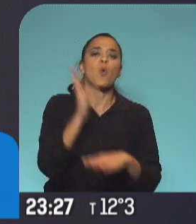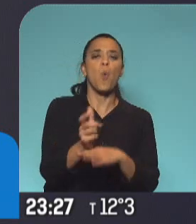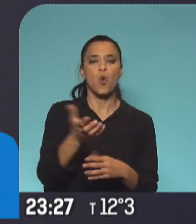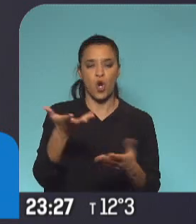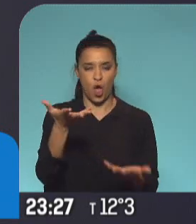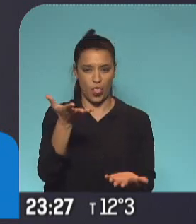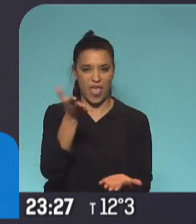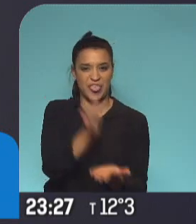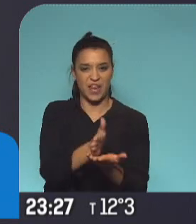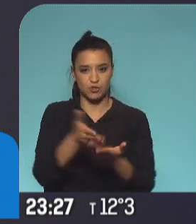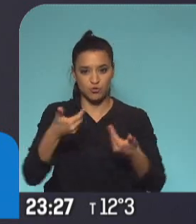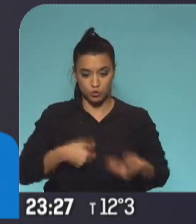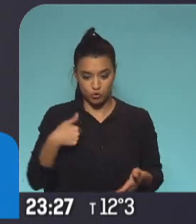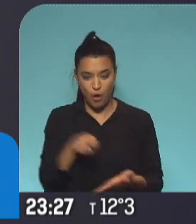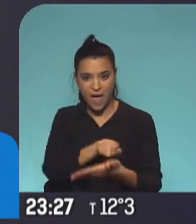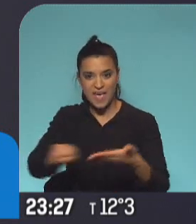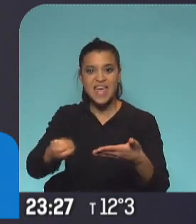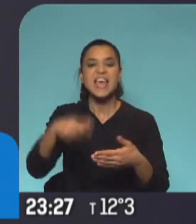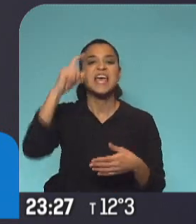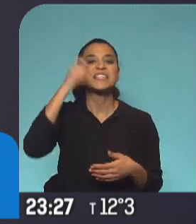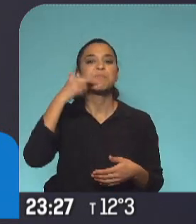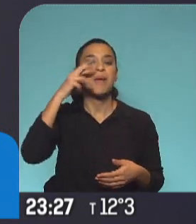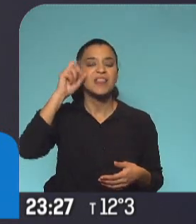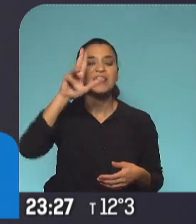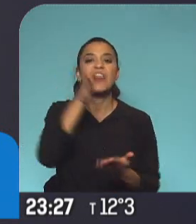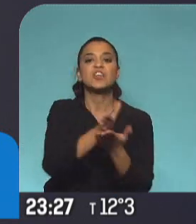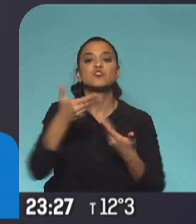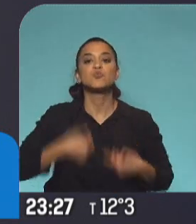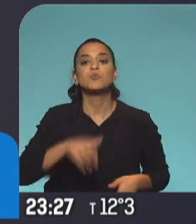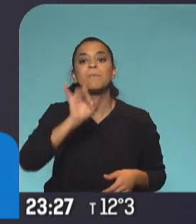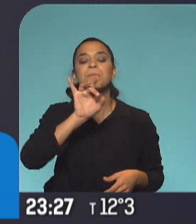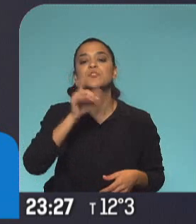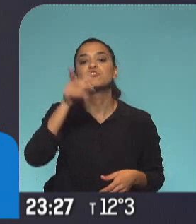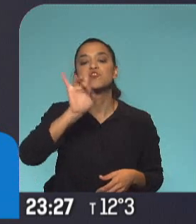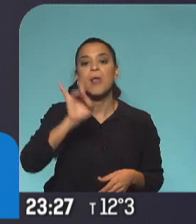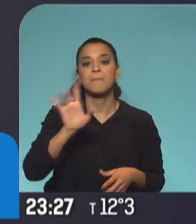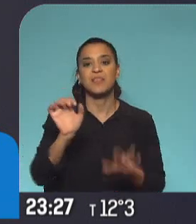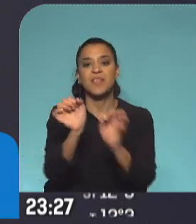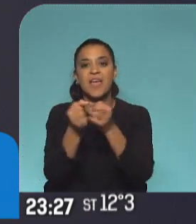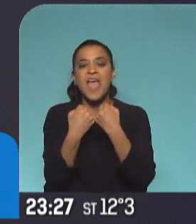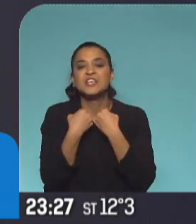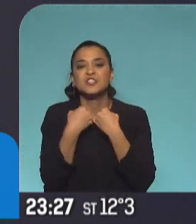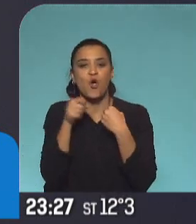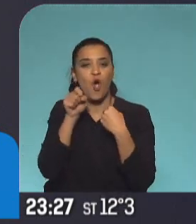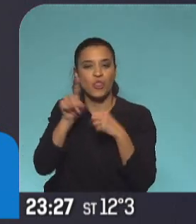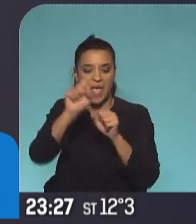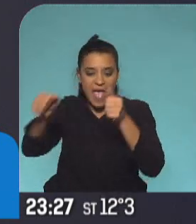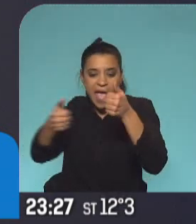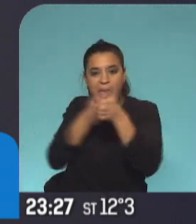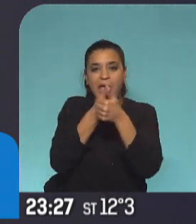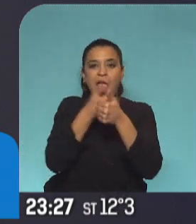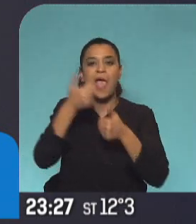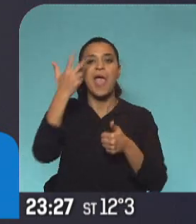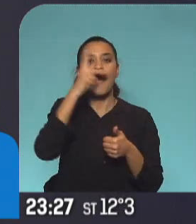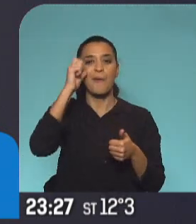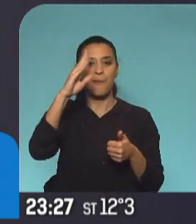derechos humanos. Incluso estoy anotado, Espert habló de los derechos humanos, parece que solo son los que se esconden debajo de la pollera de Bonafini, ¿no? Entonces